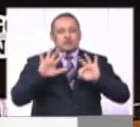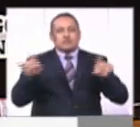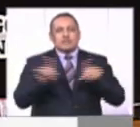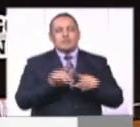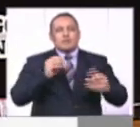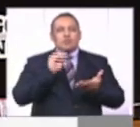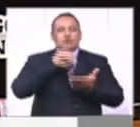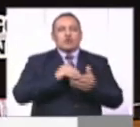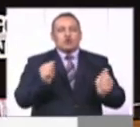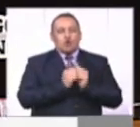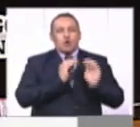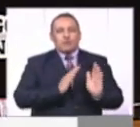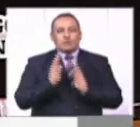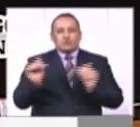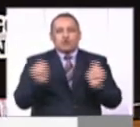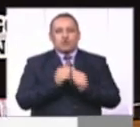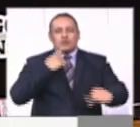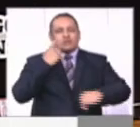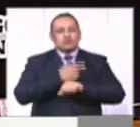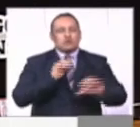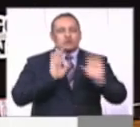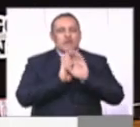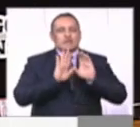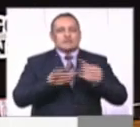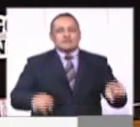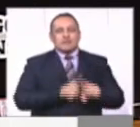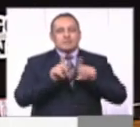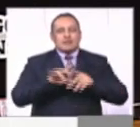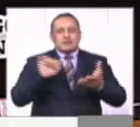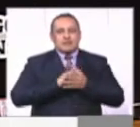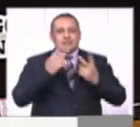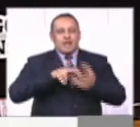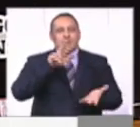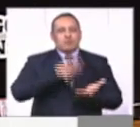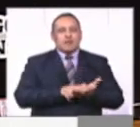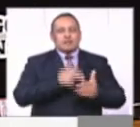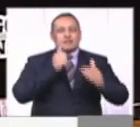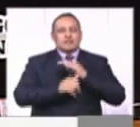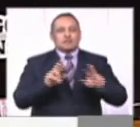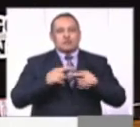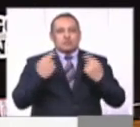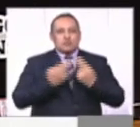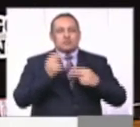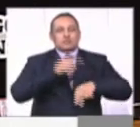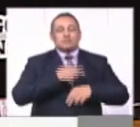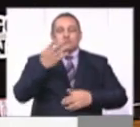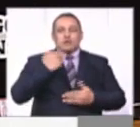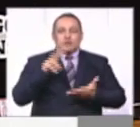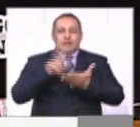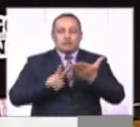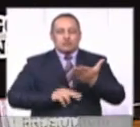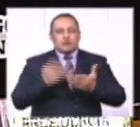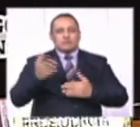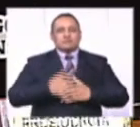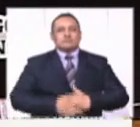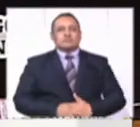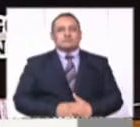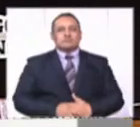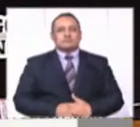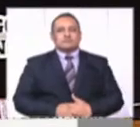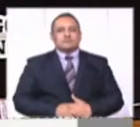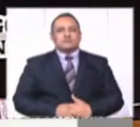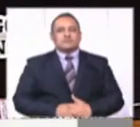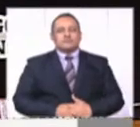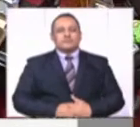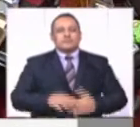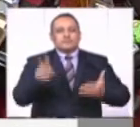aplicado en el procedimiento de las acusaciones constitucionales aprobadas en dicha fecha señor relator de lectura